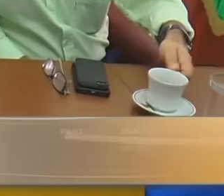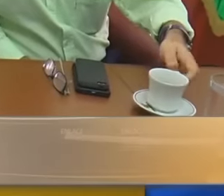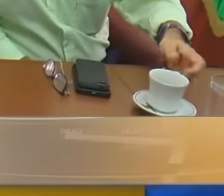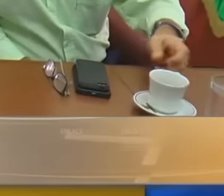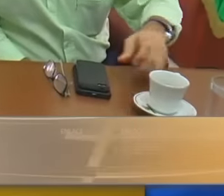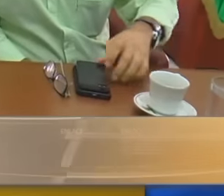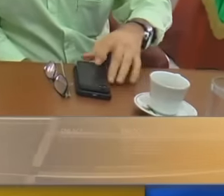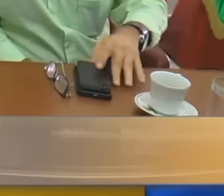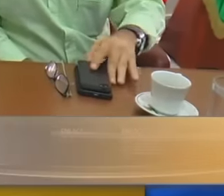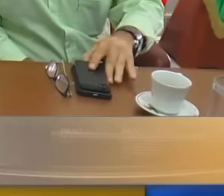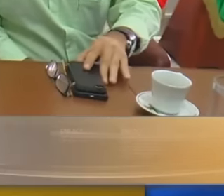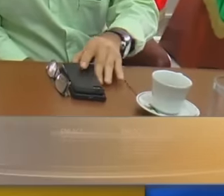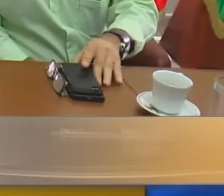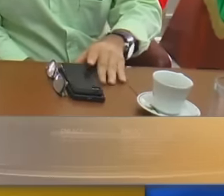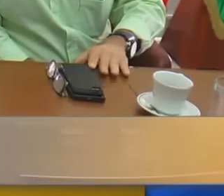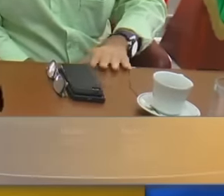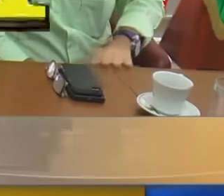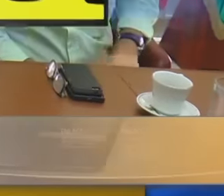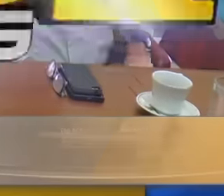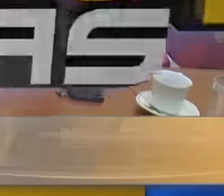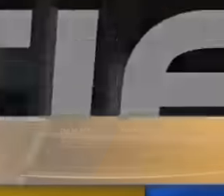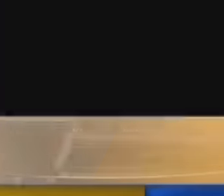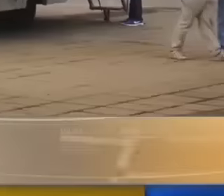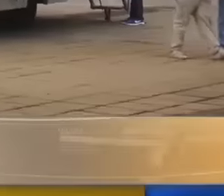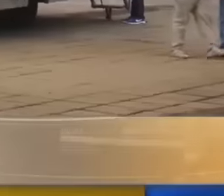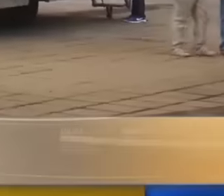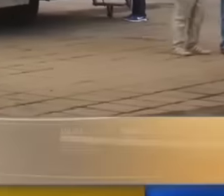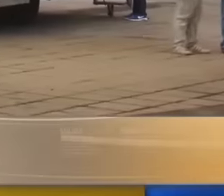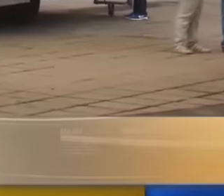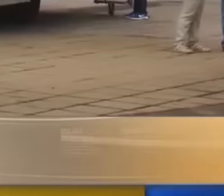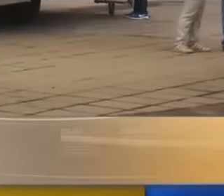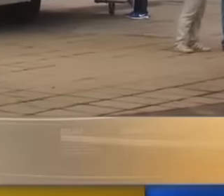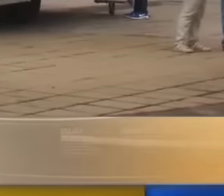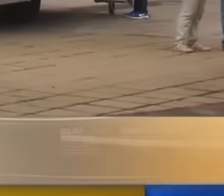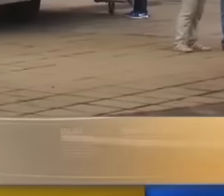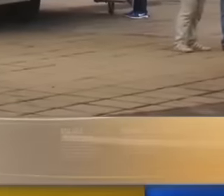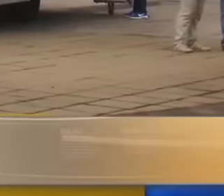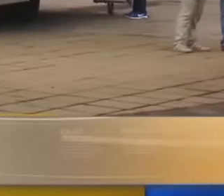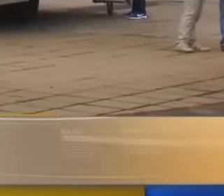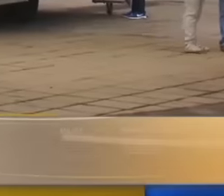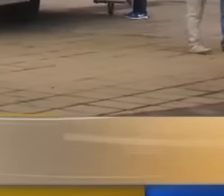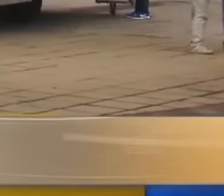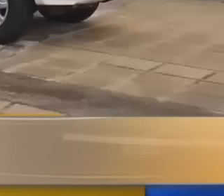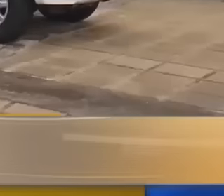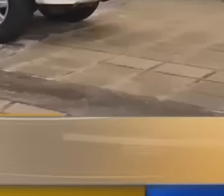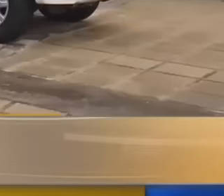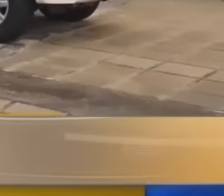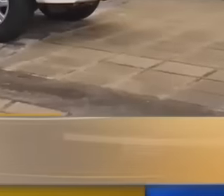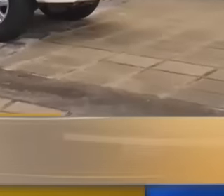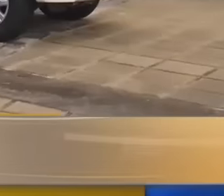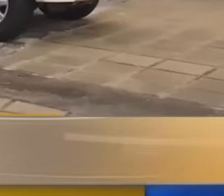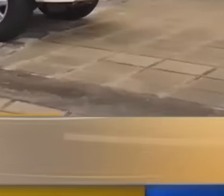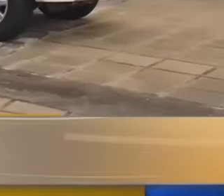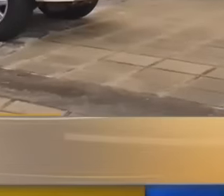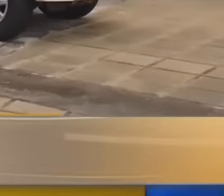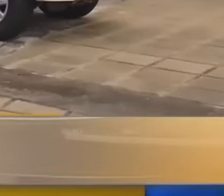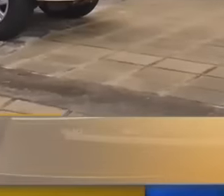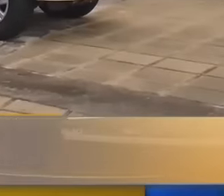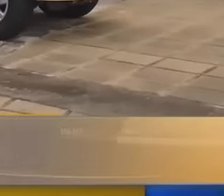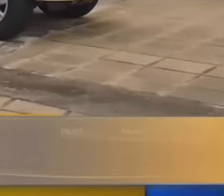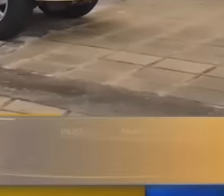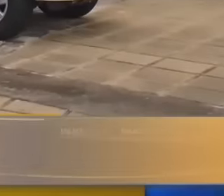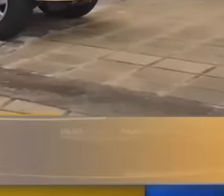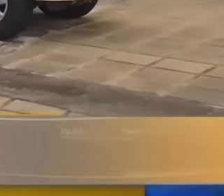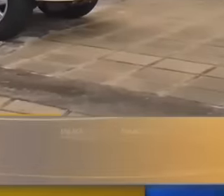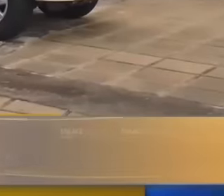oscilan entre los 500 mil y 20 millones de pesos. La empresa social de Barranca Bermeja recibió de parte del gobierno local dos ambulancias